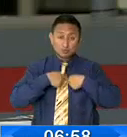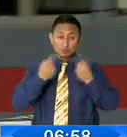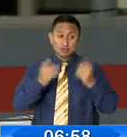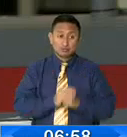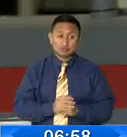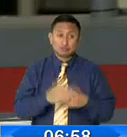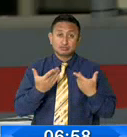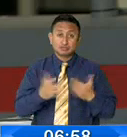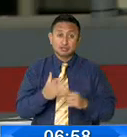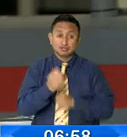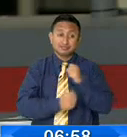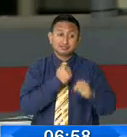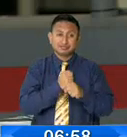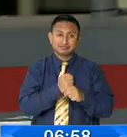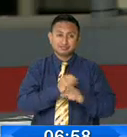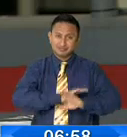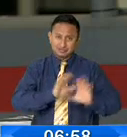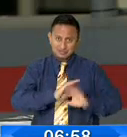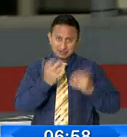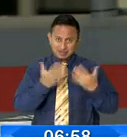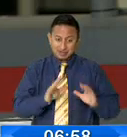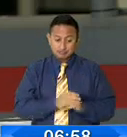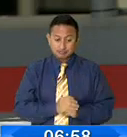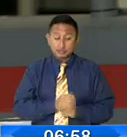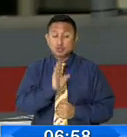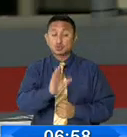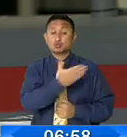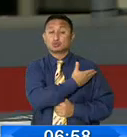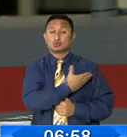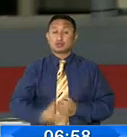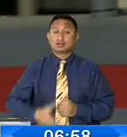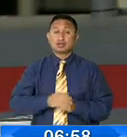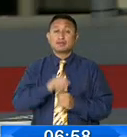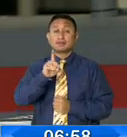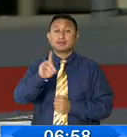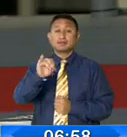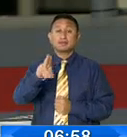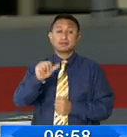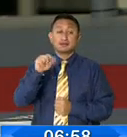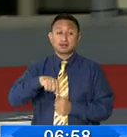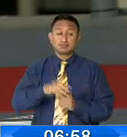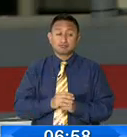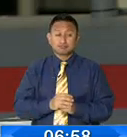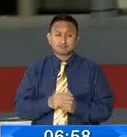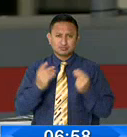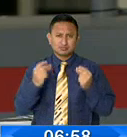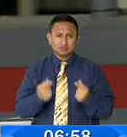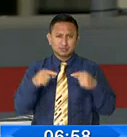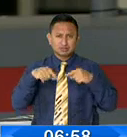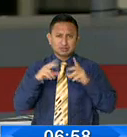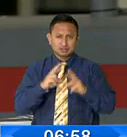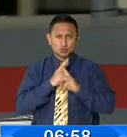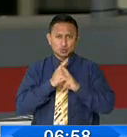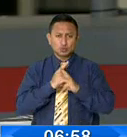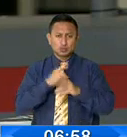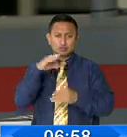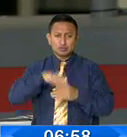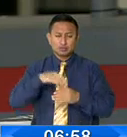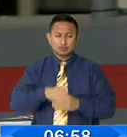su vida útil. Sin embargo, la presidenta Diana Tamaín resaltó que lograron entregar a tiempo los resultados del balotaje.